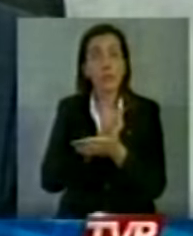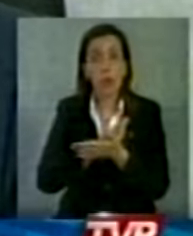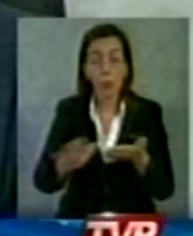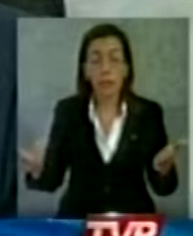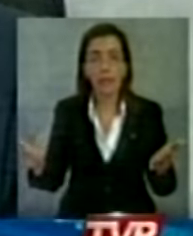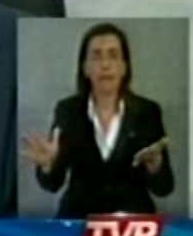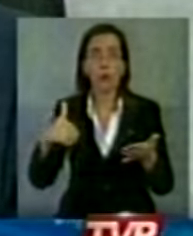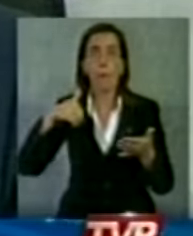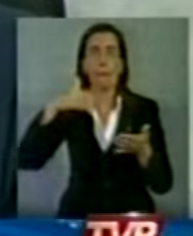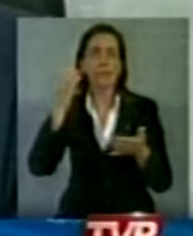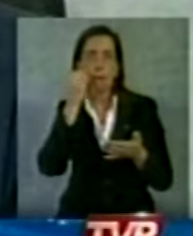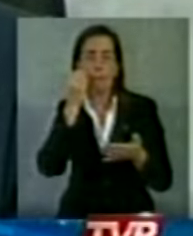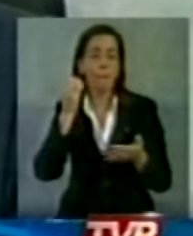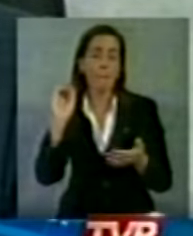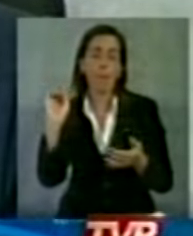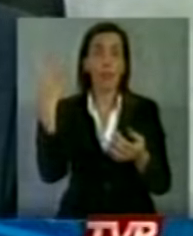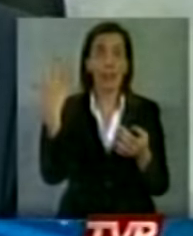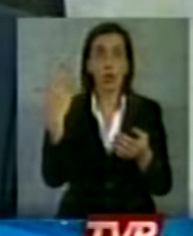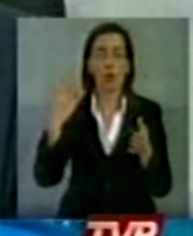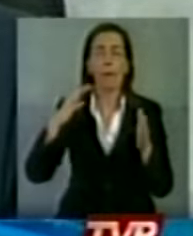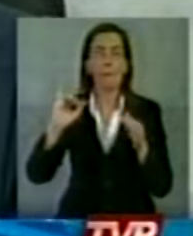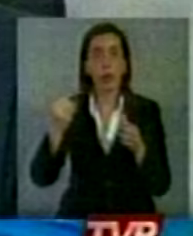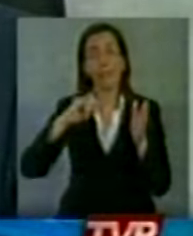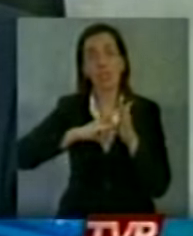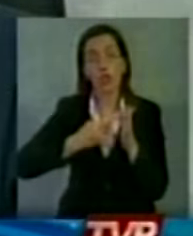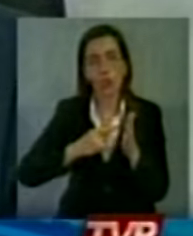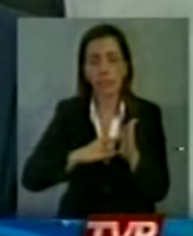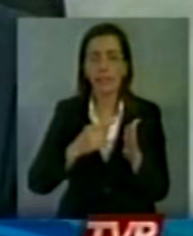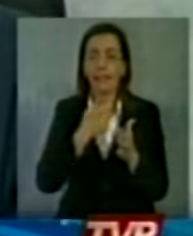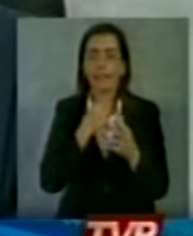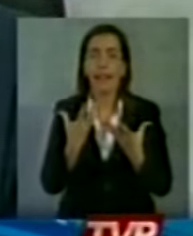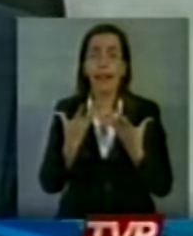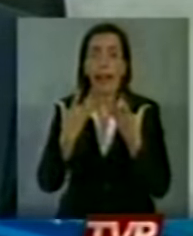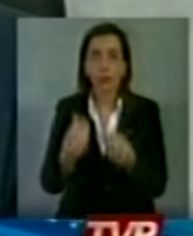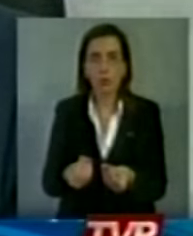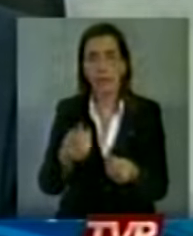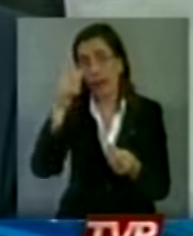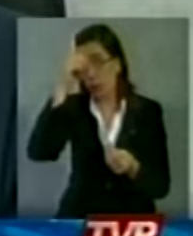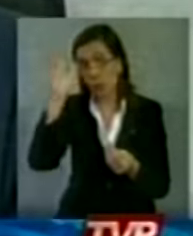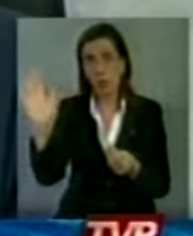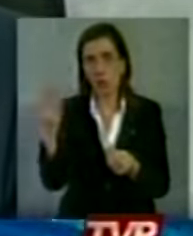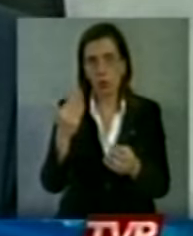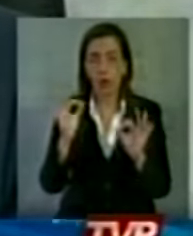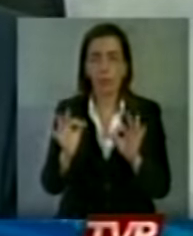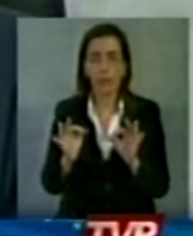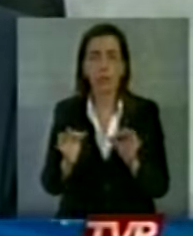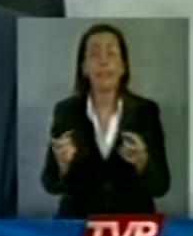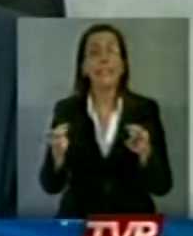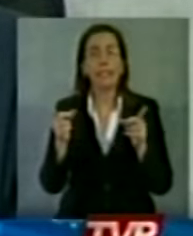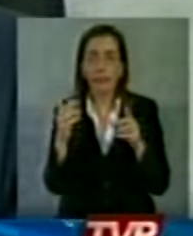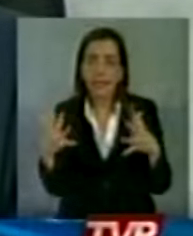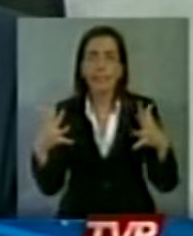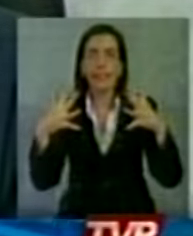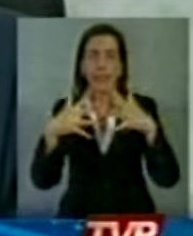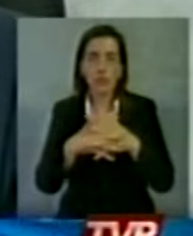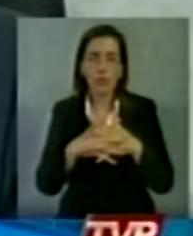tecnológicas más eficientes, fortalecer los mecanismos de transparencia y calidad institucional, integrar las